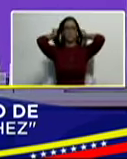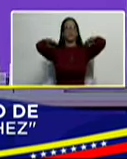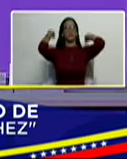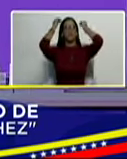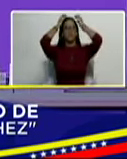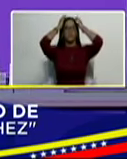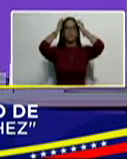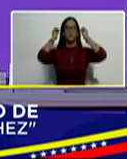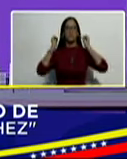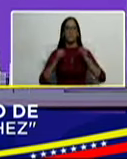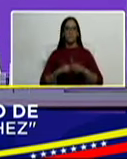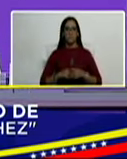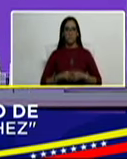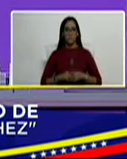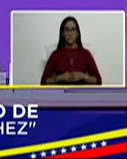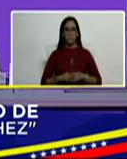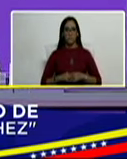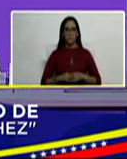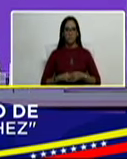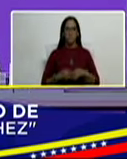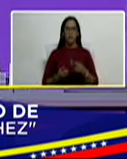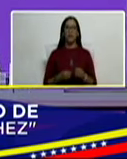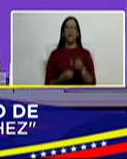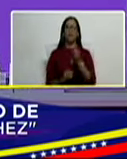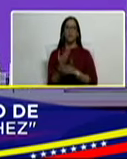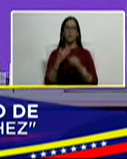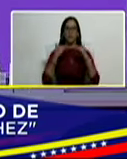que fundó el comandante Chávez.